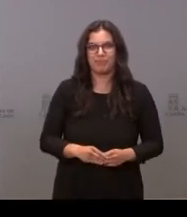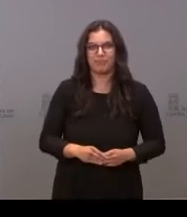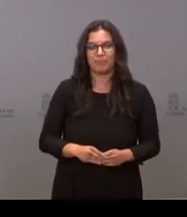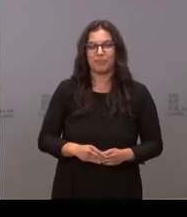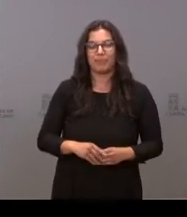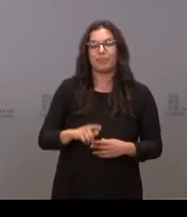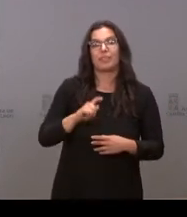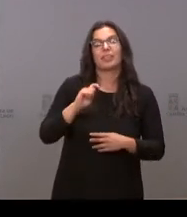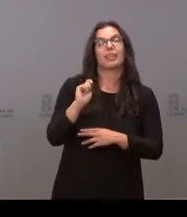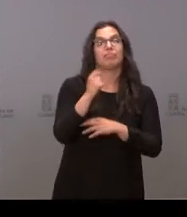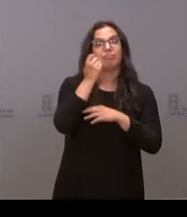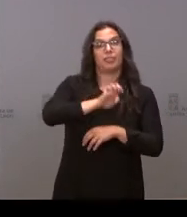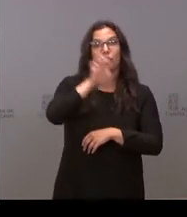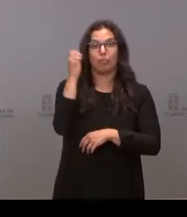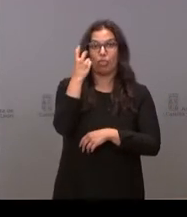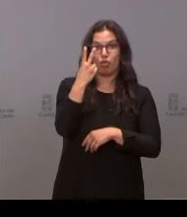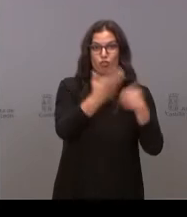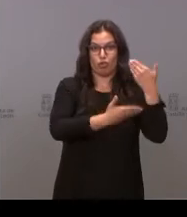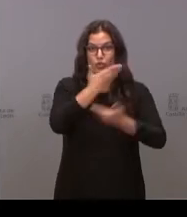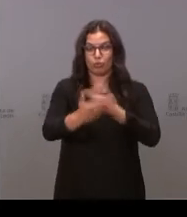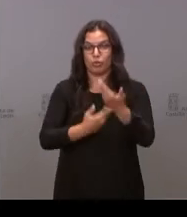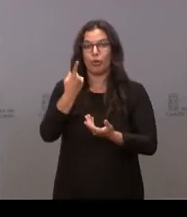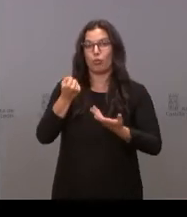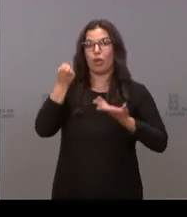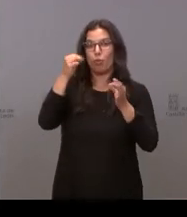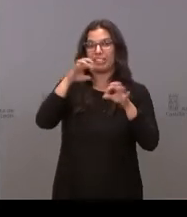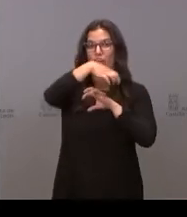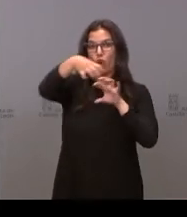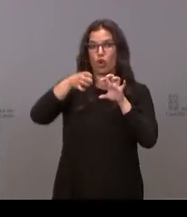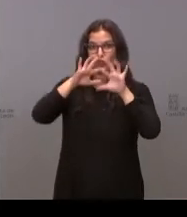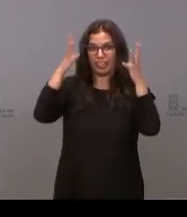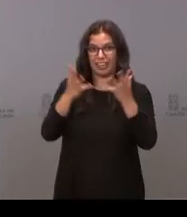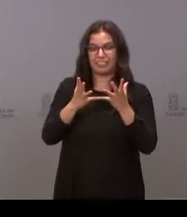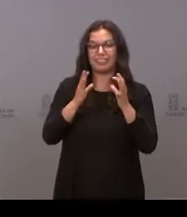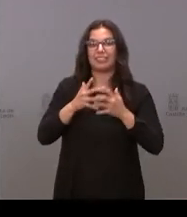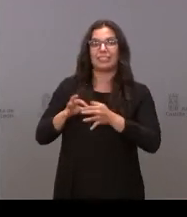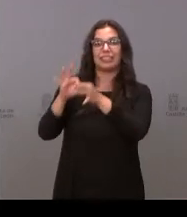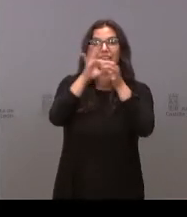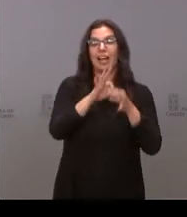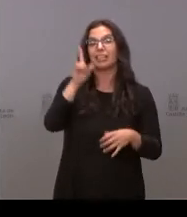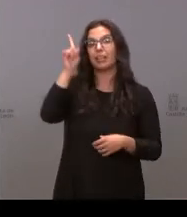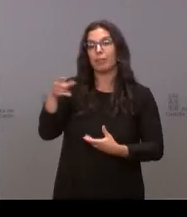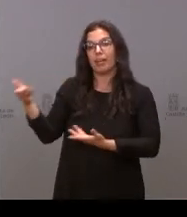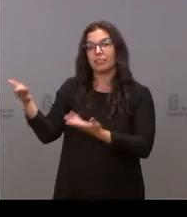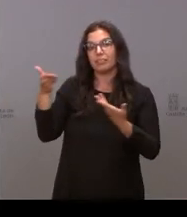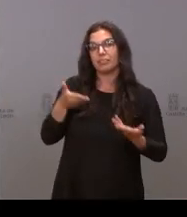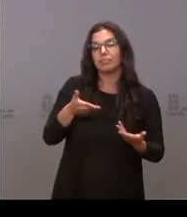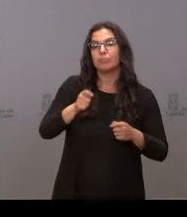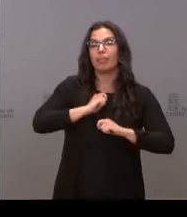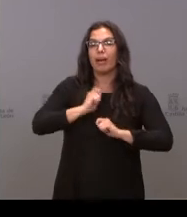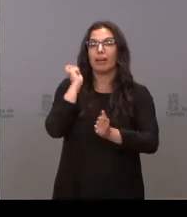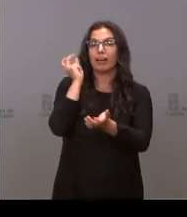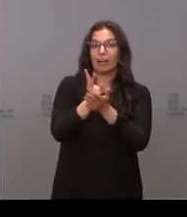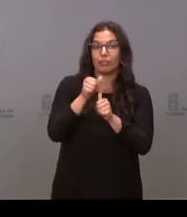Champions League consecutivas, una Copa Intercontinental y además nos traes un reto que